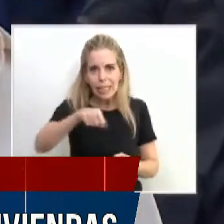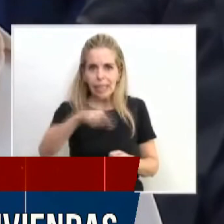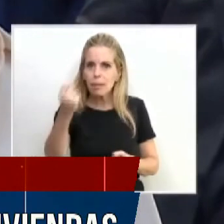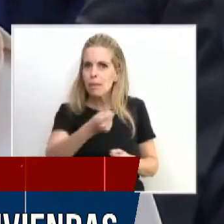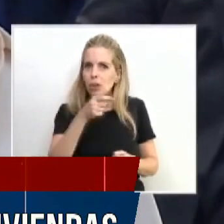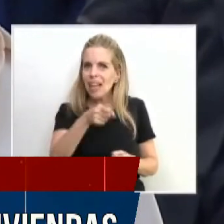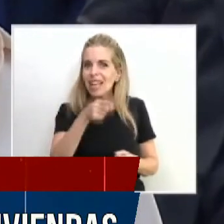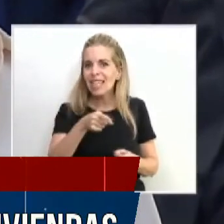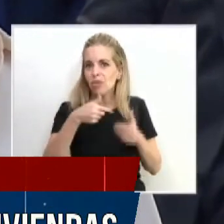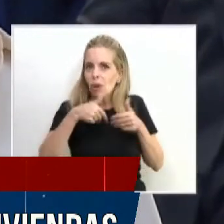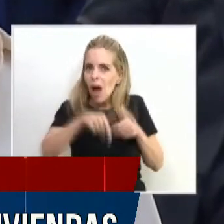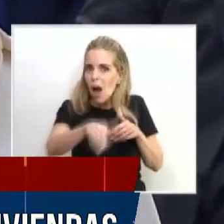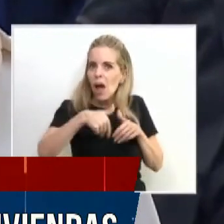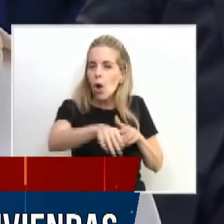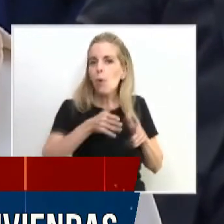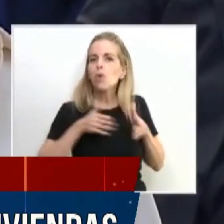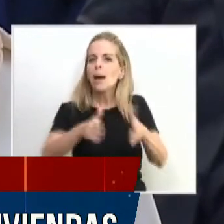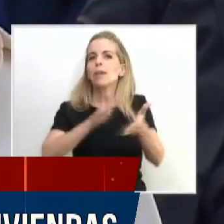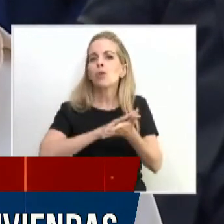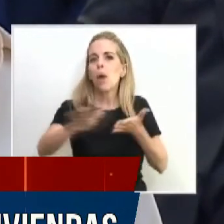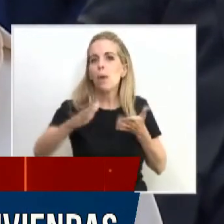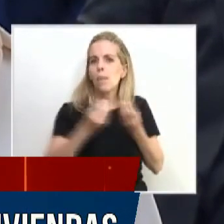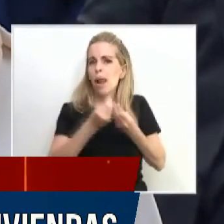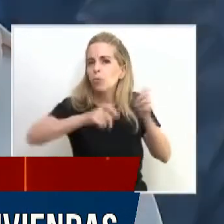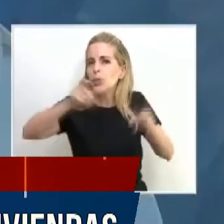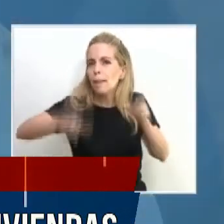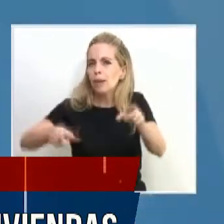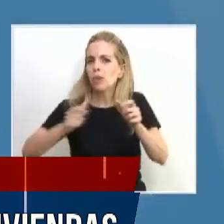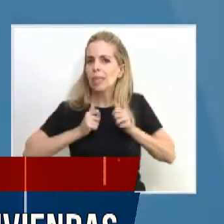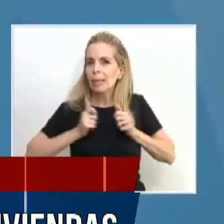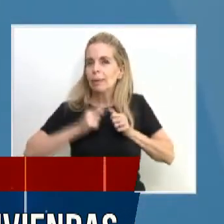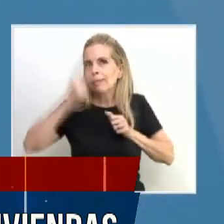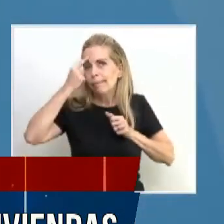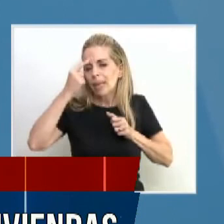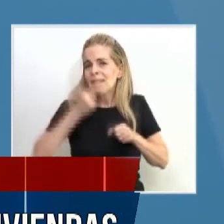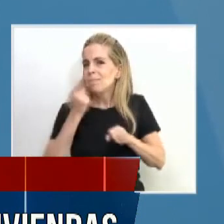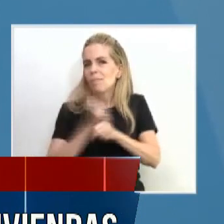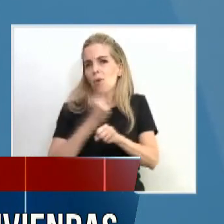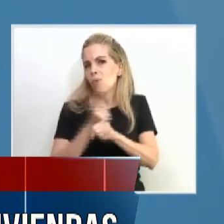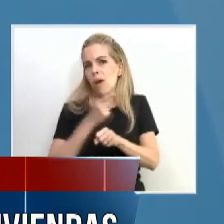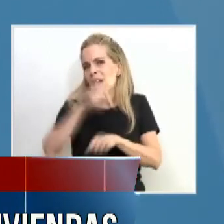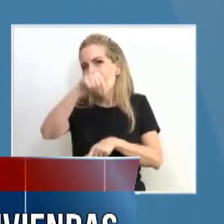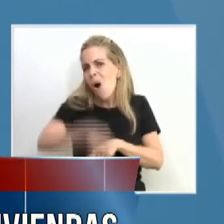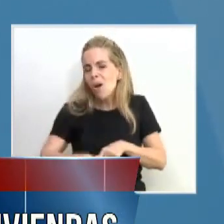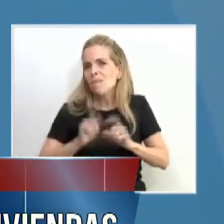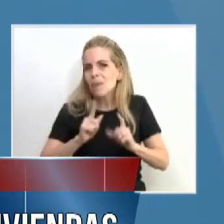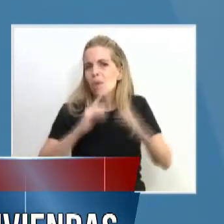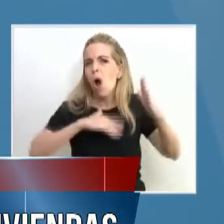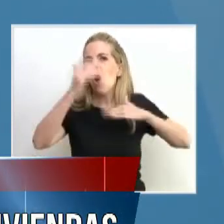posibilidad que se abre para mucha gente que le es imposible hoy acceder a construir su